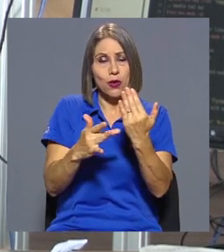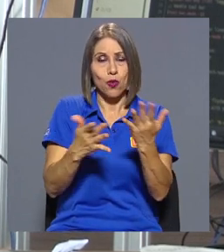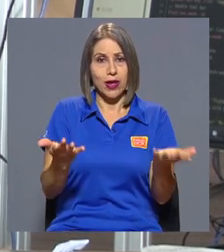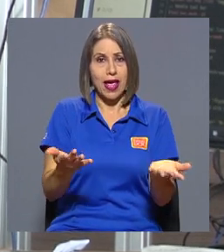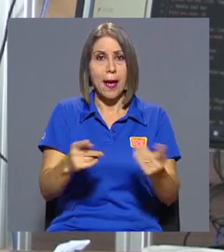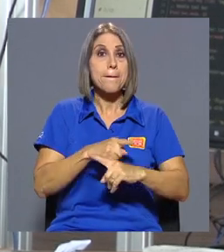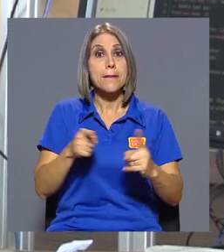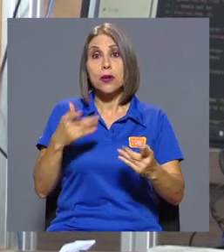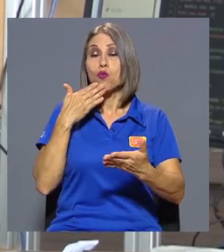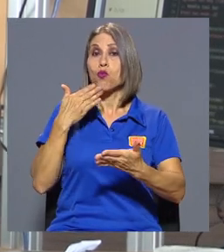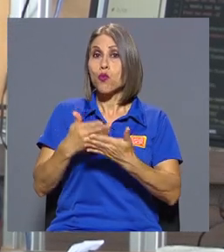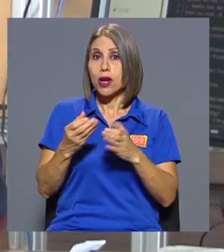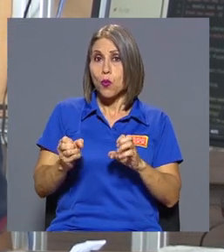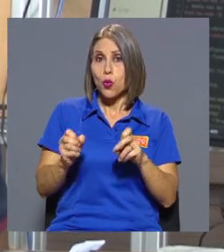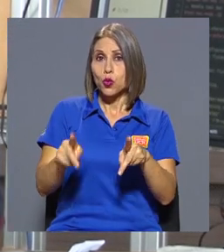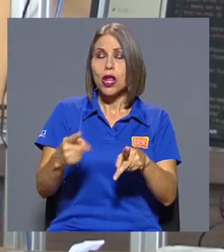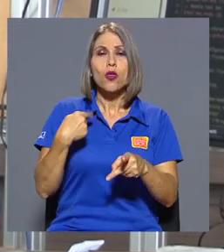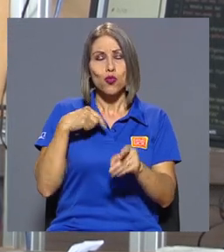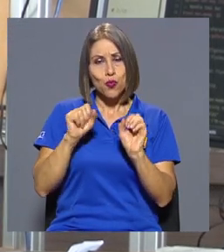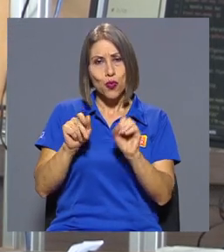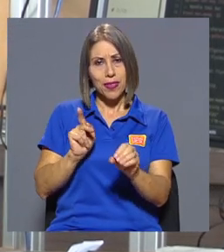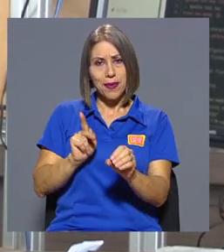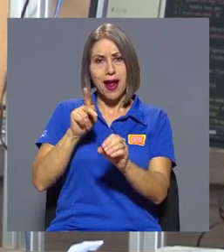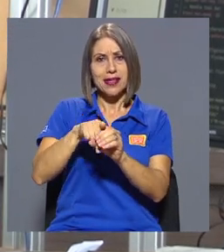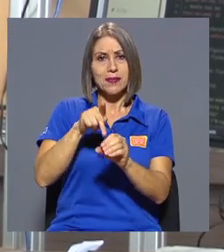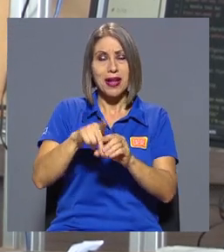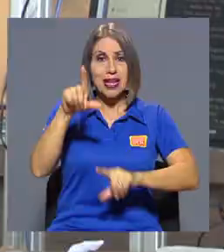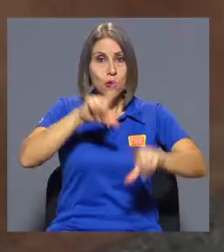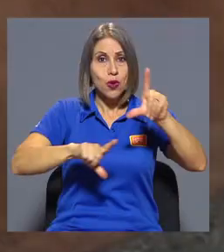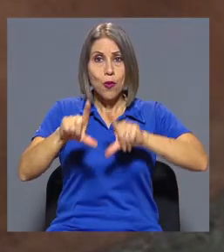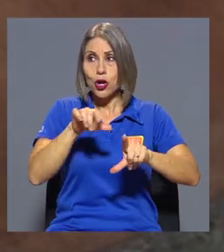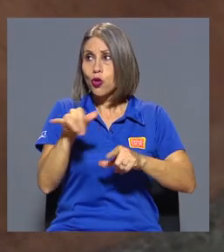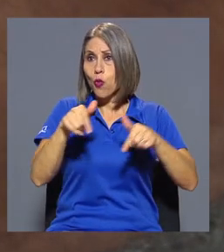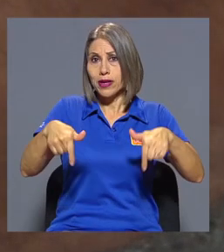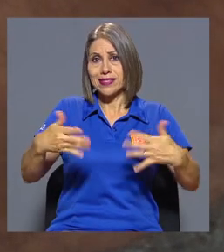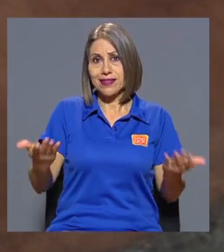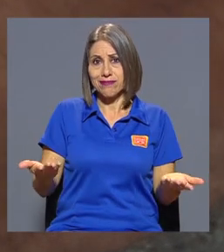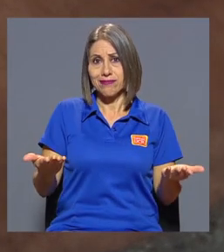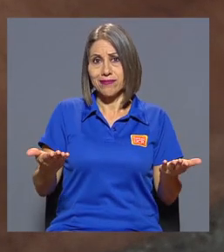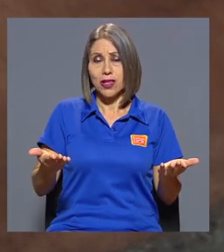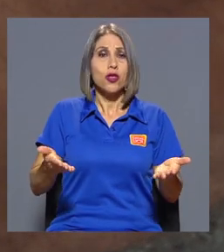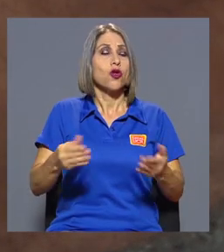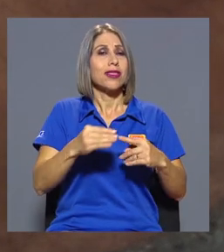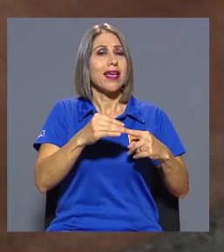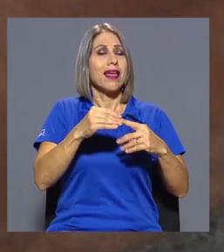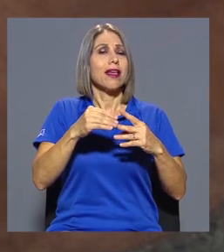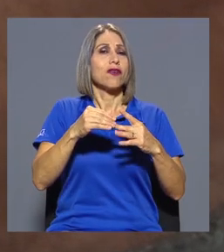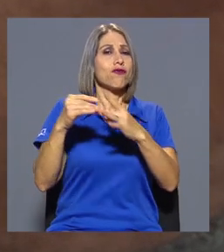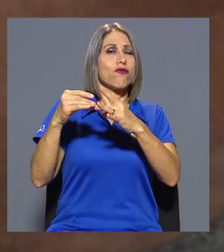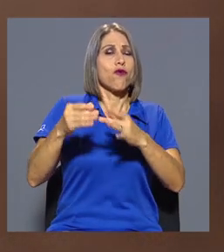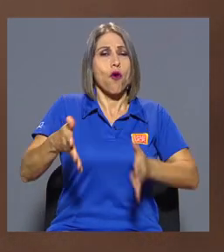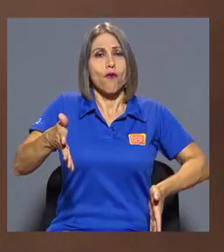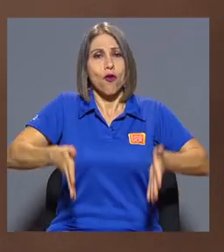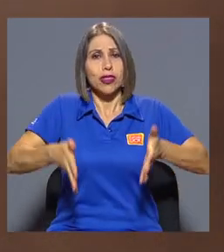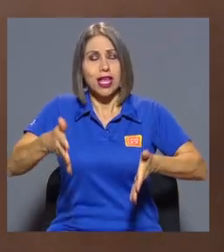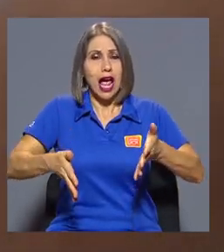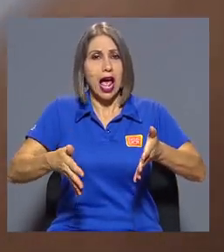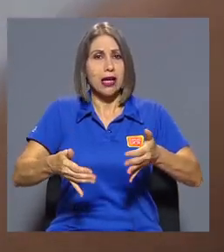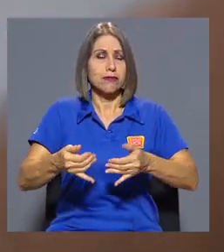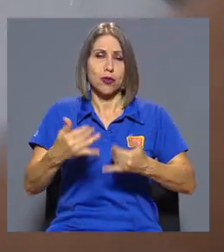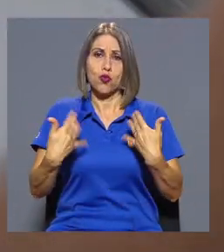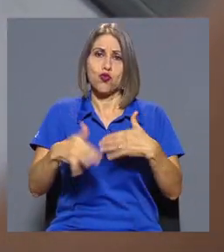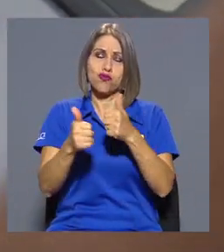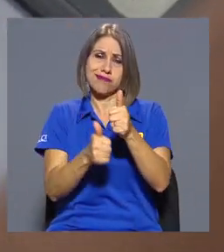una muy buena oportunidad que le dan a uno como estudiante de poder participar en un laboratorio como este, ¿verdad? Donde uno tiene robótica que es de última